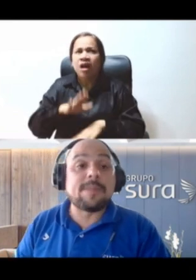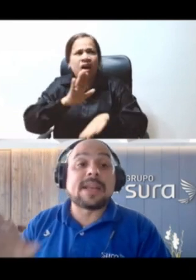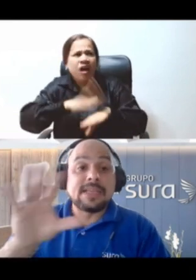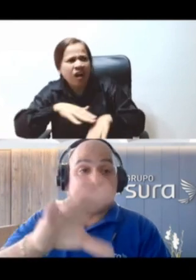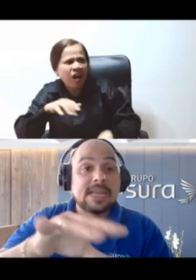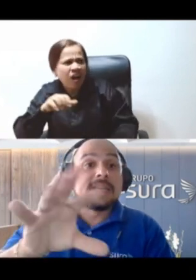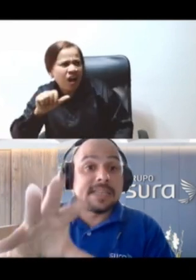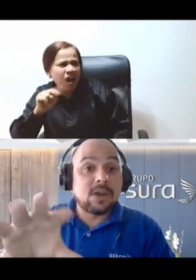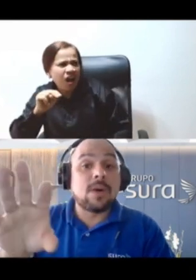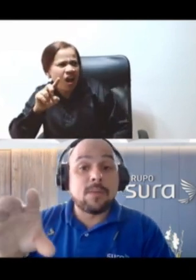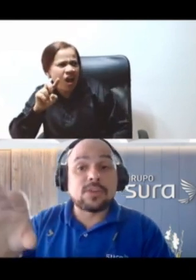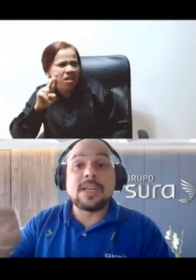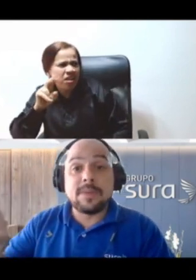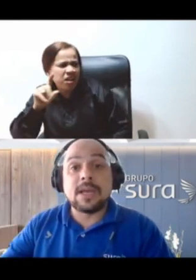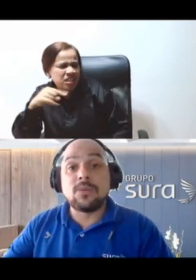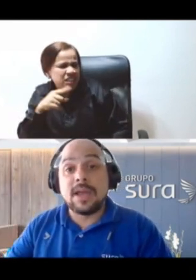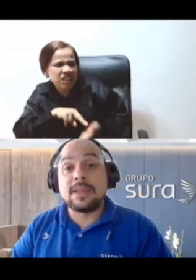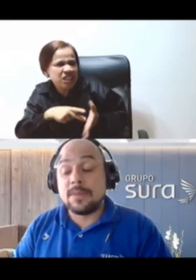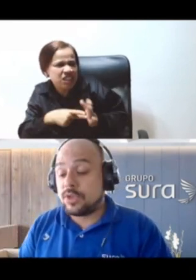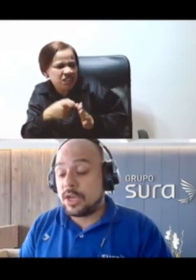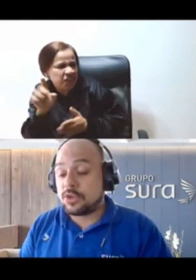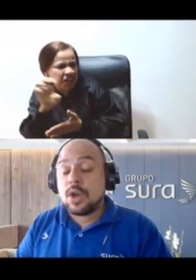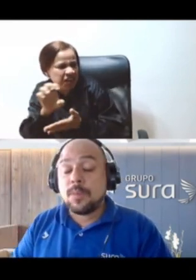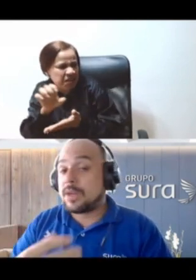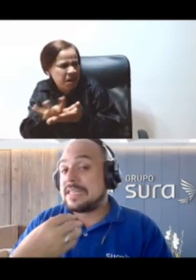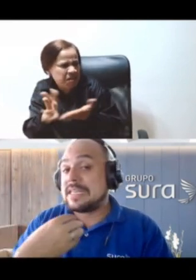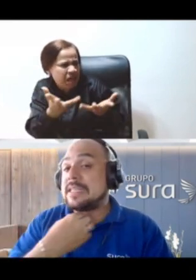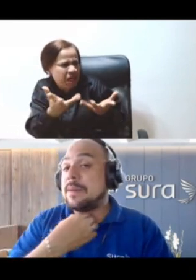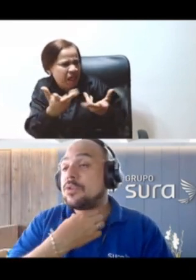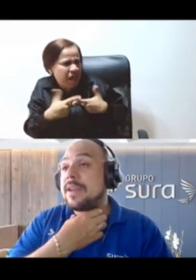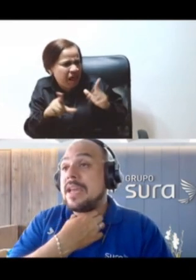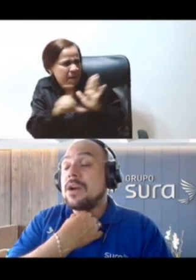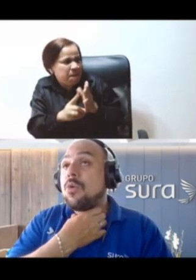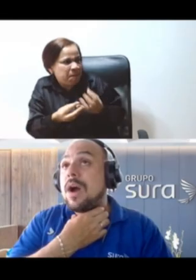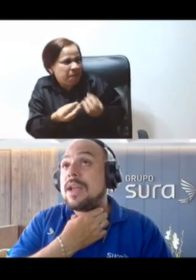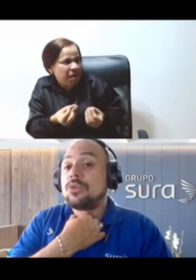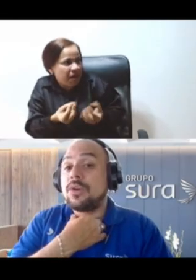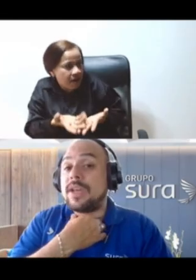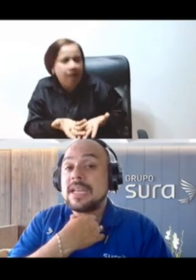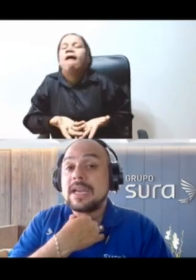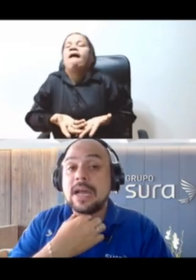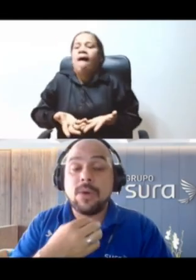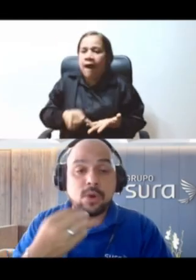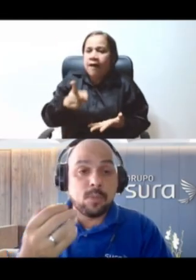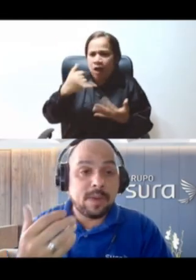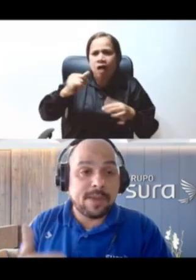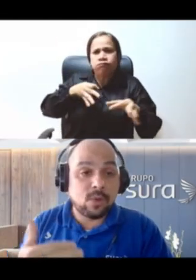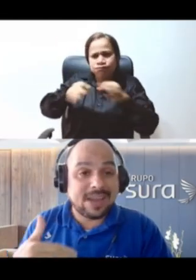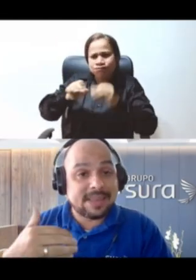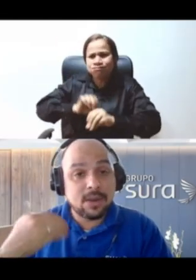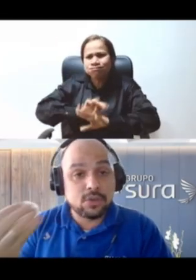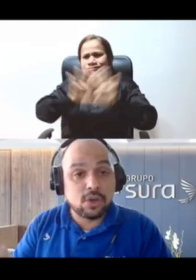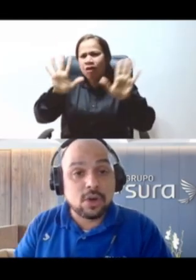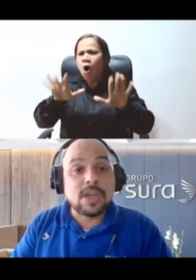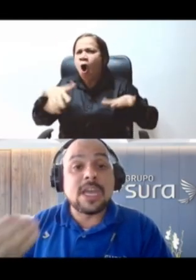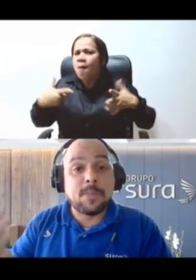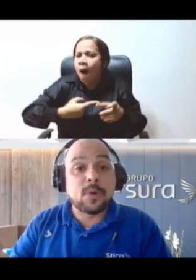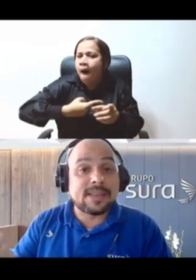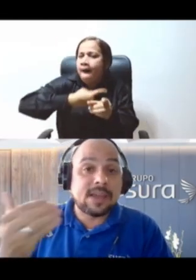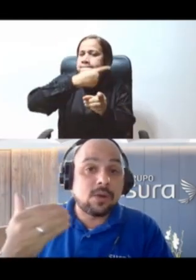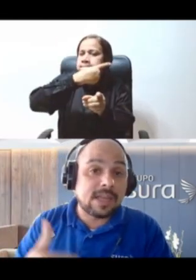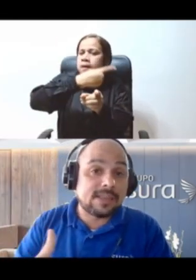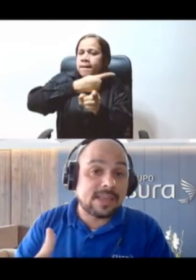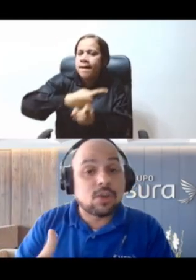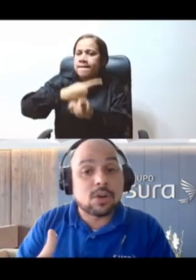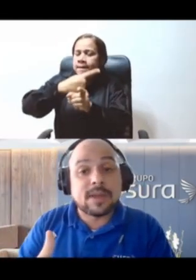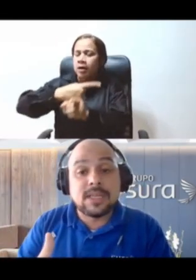qué tiene que ver con emergencias? Ya lo vamos a ir mirando adelante, muchachos, porque necesitamos saber cuánto es el grado de cumplimiento que tengo yo